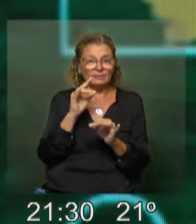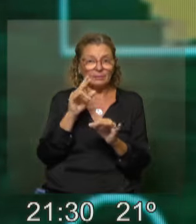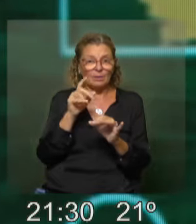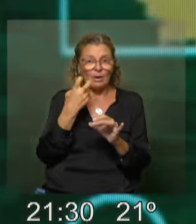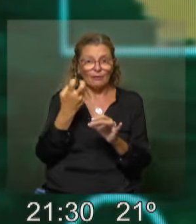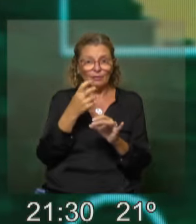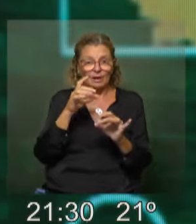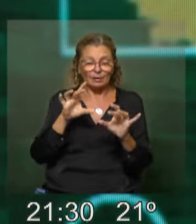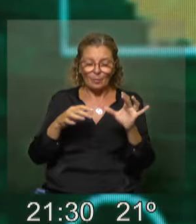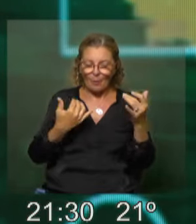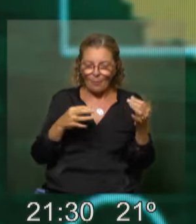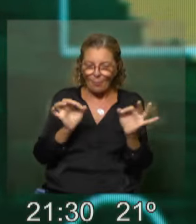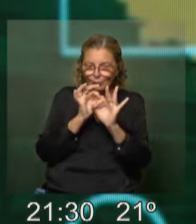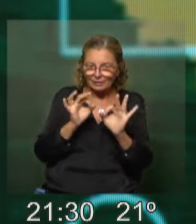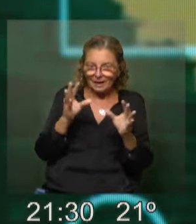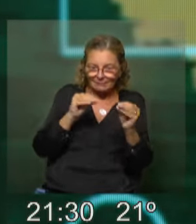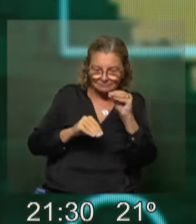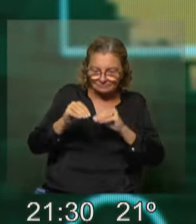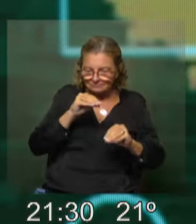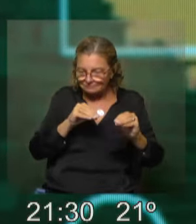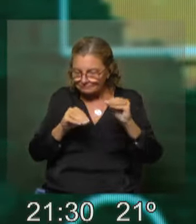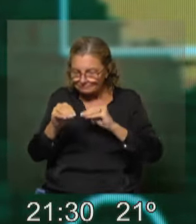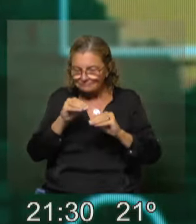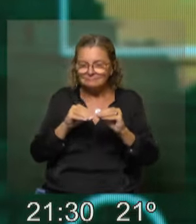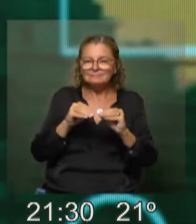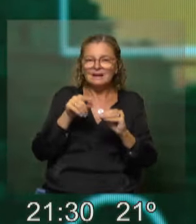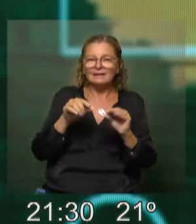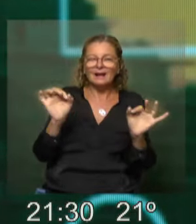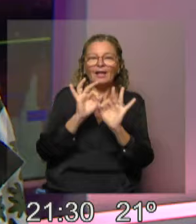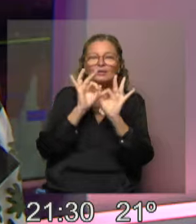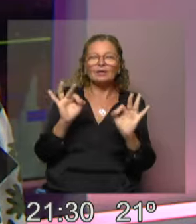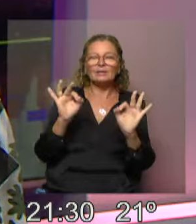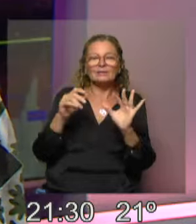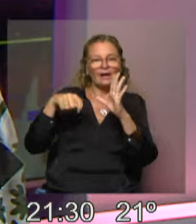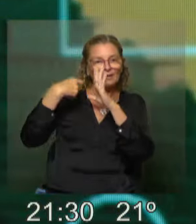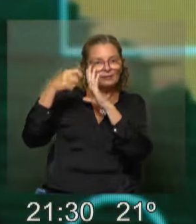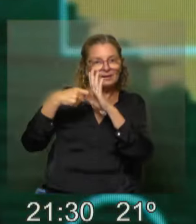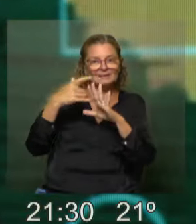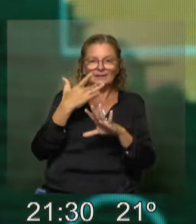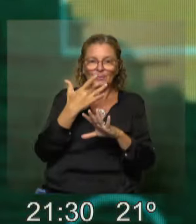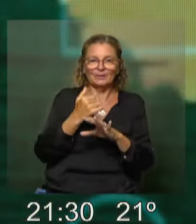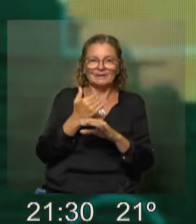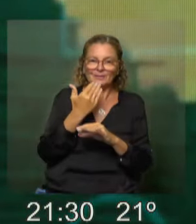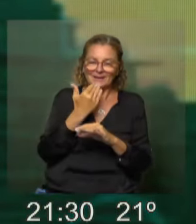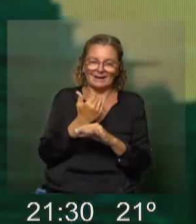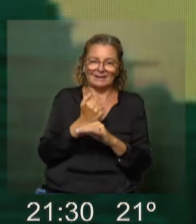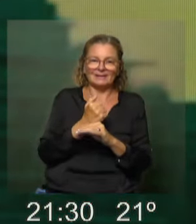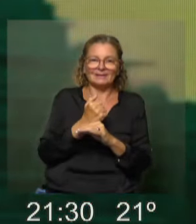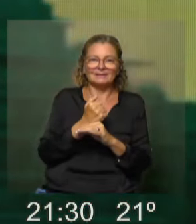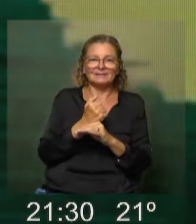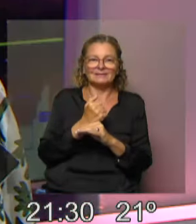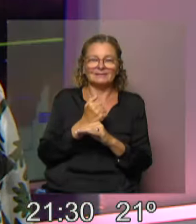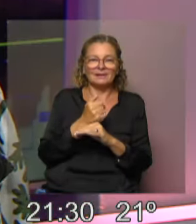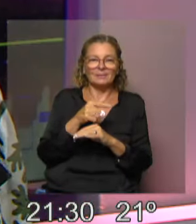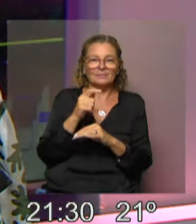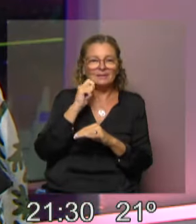acordes, y ahí fue cuando bueno, se armó, digamos, la canción. El videoclip está buenísimo. Muchas gracias. Está buenísimo. Sí. A mí me